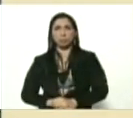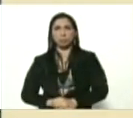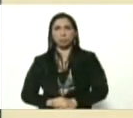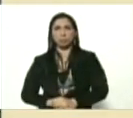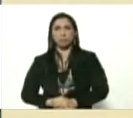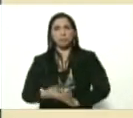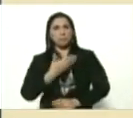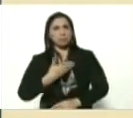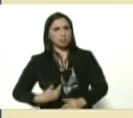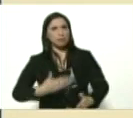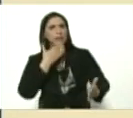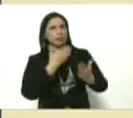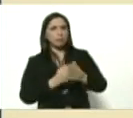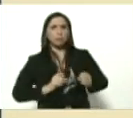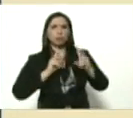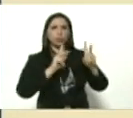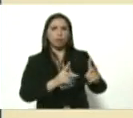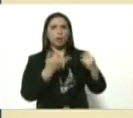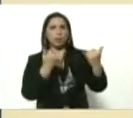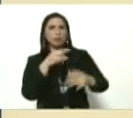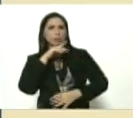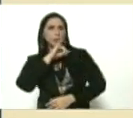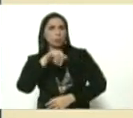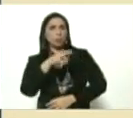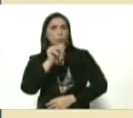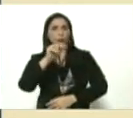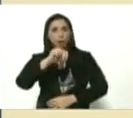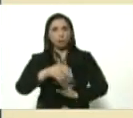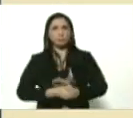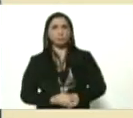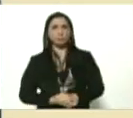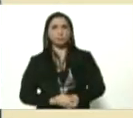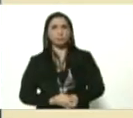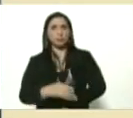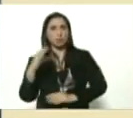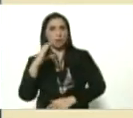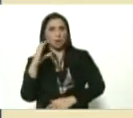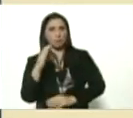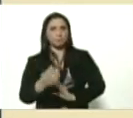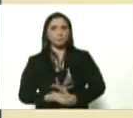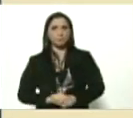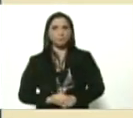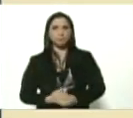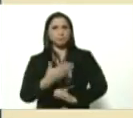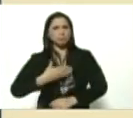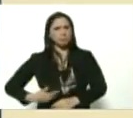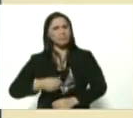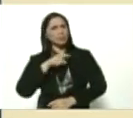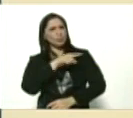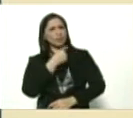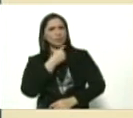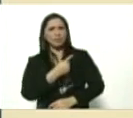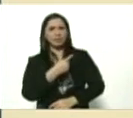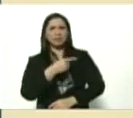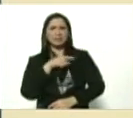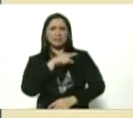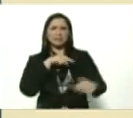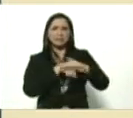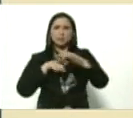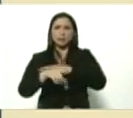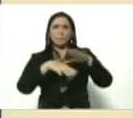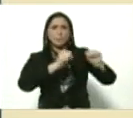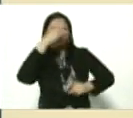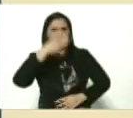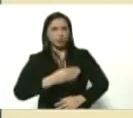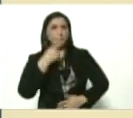Presidente, muchas gracias por la oportunidad. Le habla Juan David Cardoso de la W Radio en Colombia. Presidente, usted asegura que estas incursiones militares